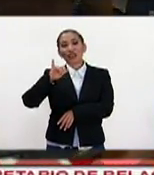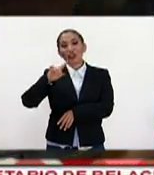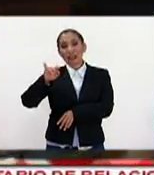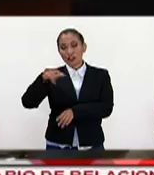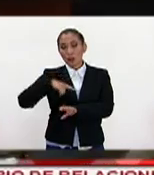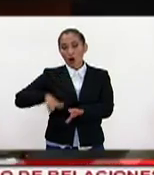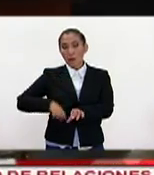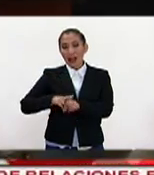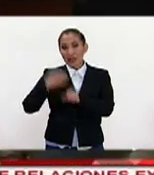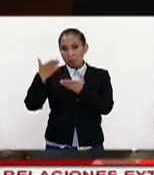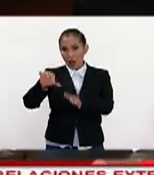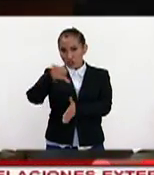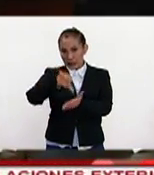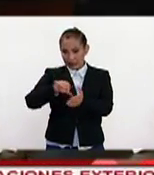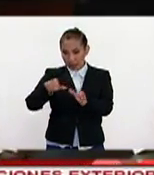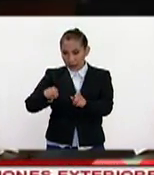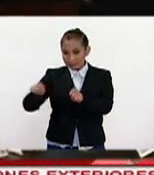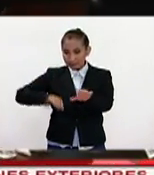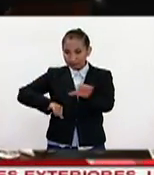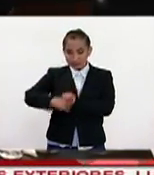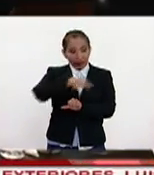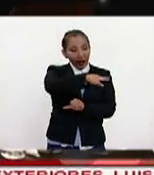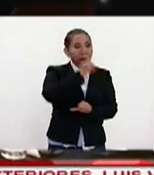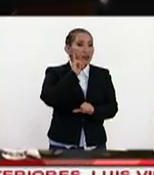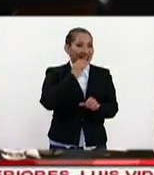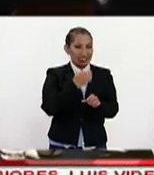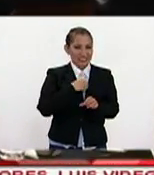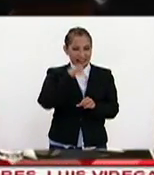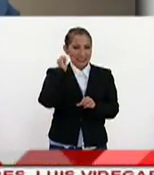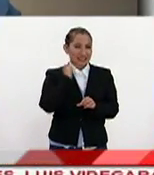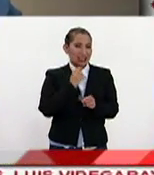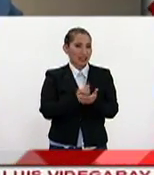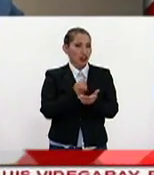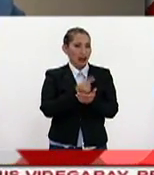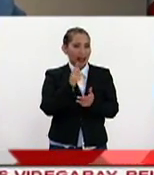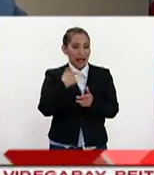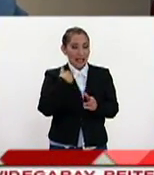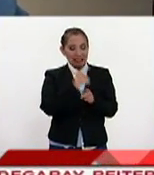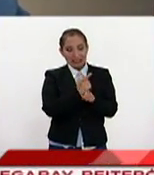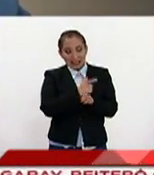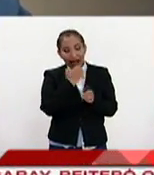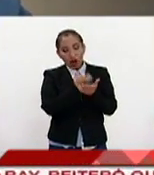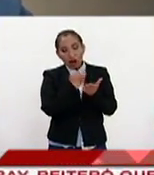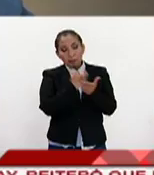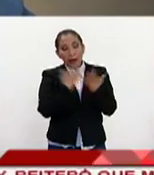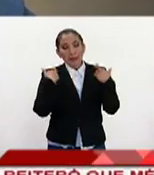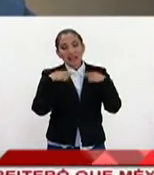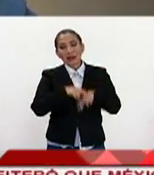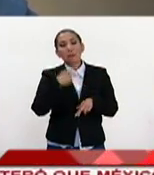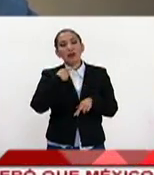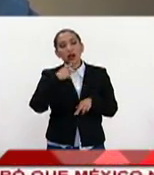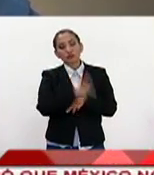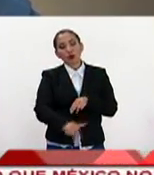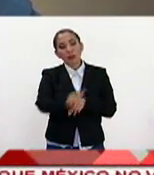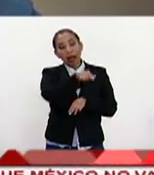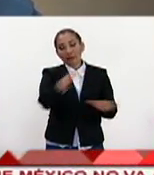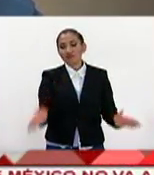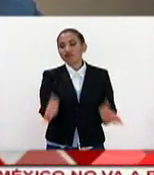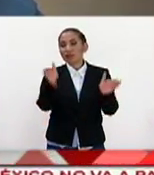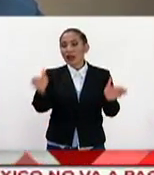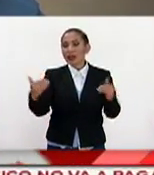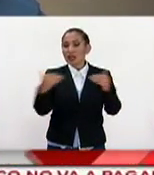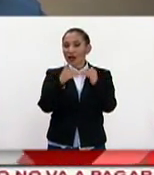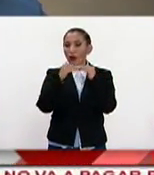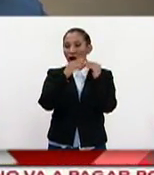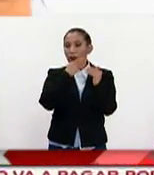como gobernador del Banco Central. La actual tesorera de la Federación es licenciada en Economía, maestra en Políticas Públicas e impulsora de la